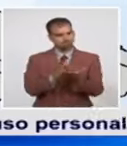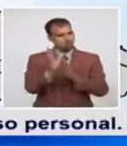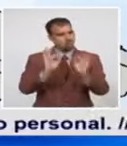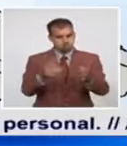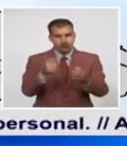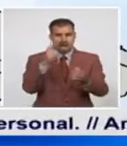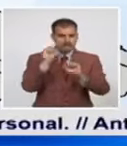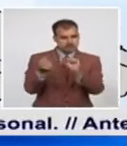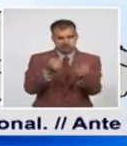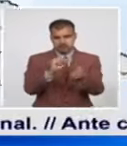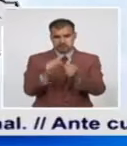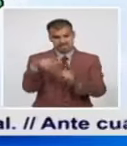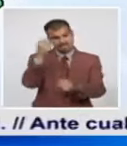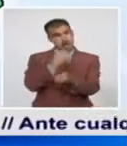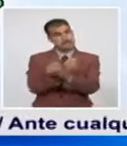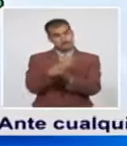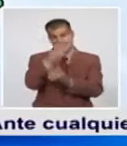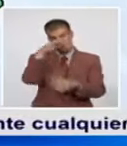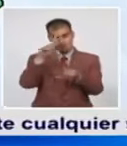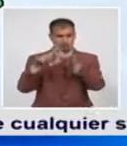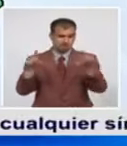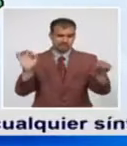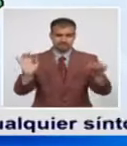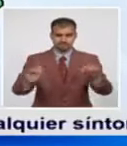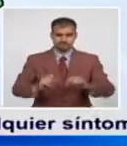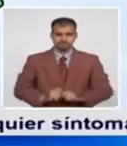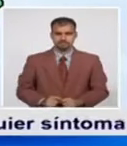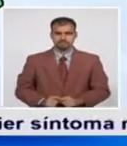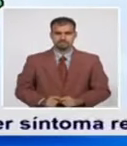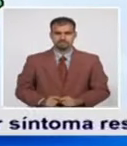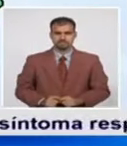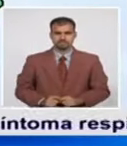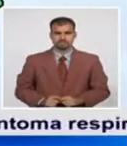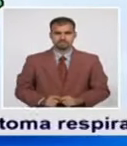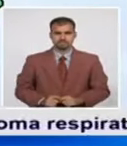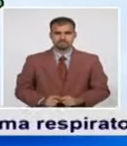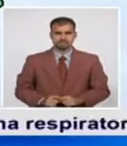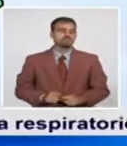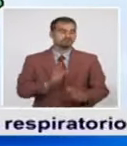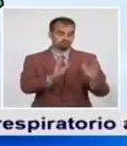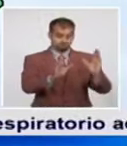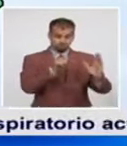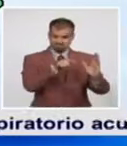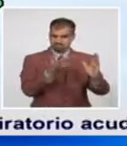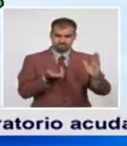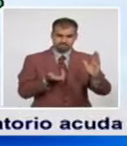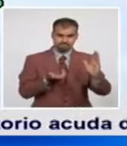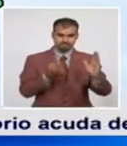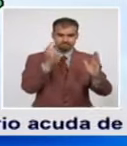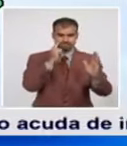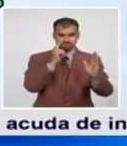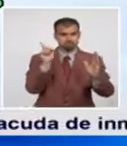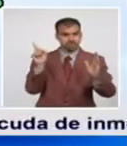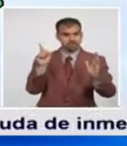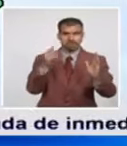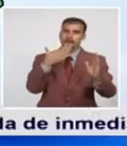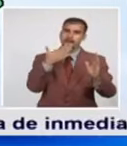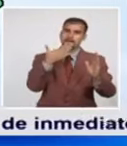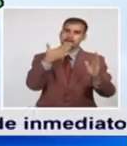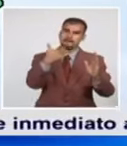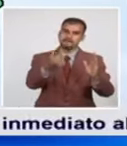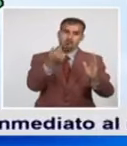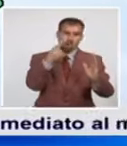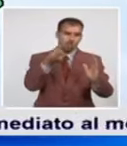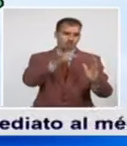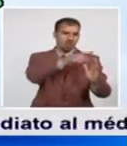nuestro país. Y en el oriente, pues ahí pueden ver un comportamiento mejor como